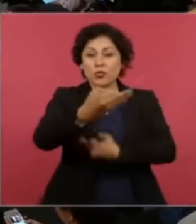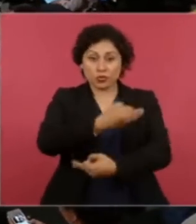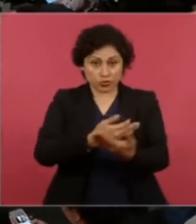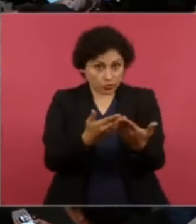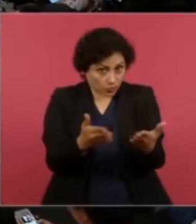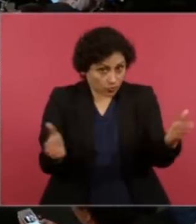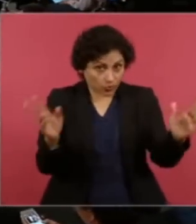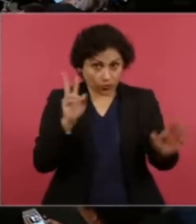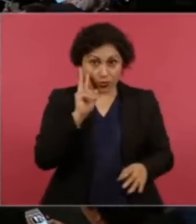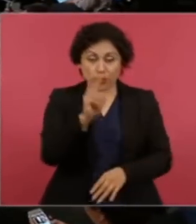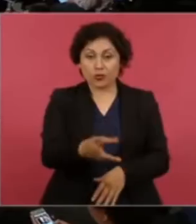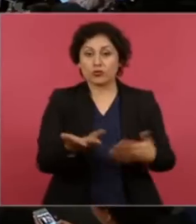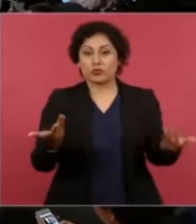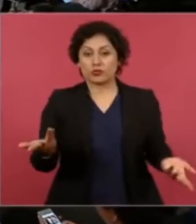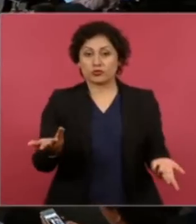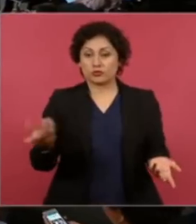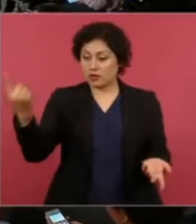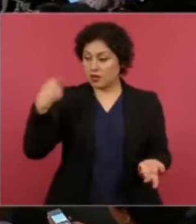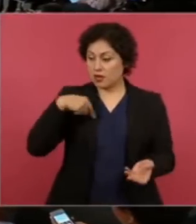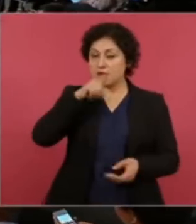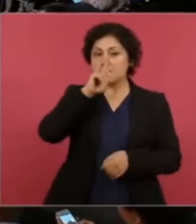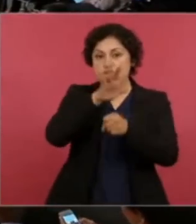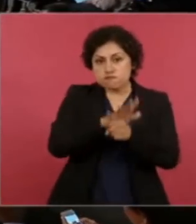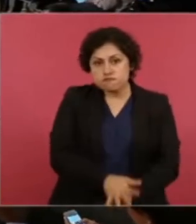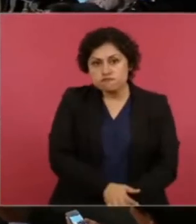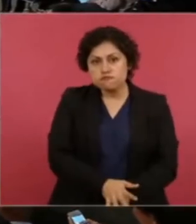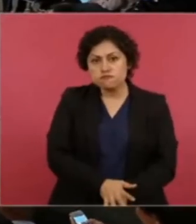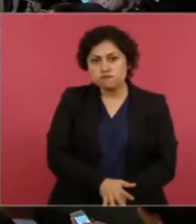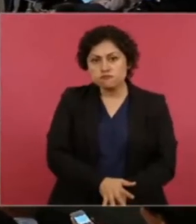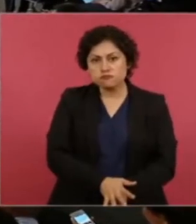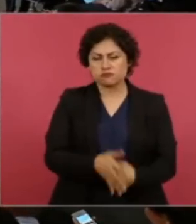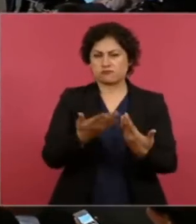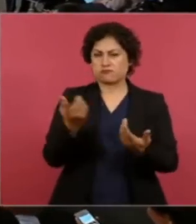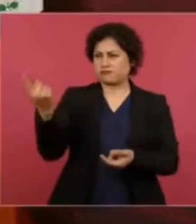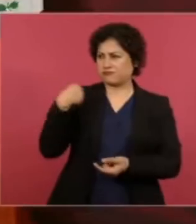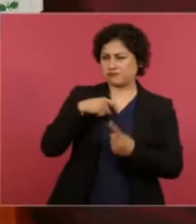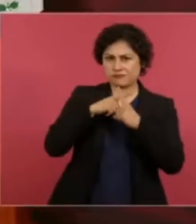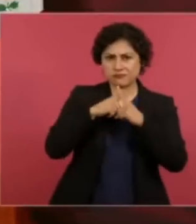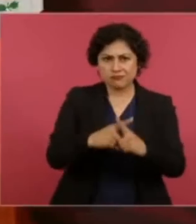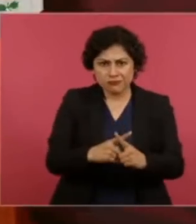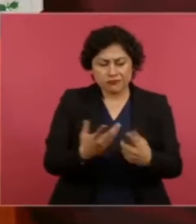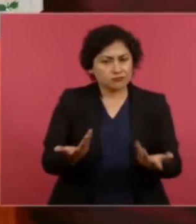No a la censura, no a la mordaza.